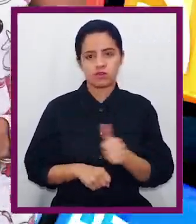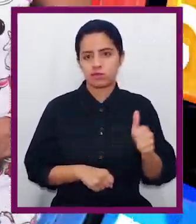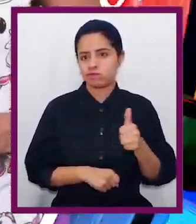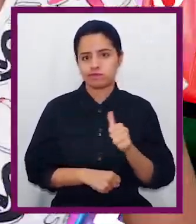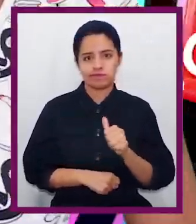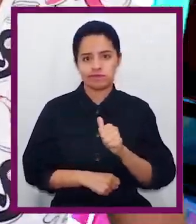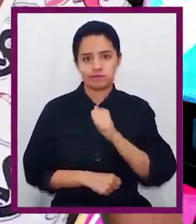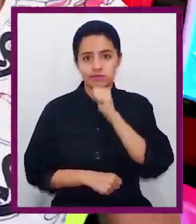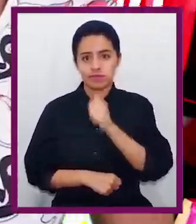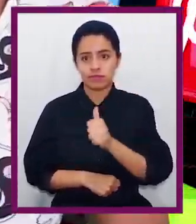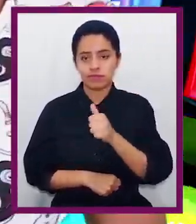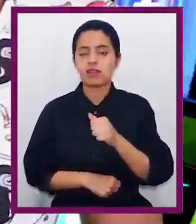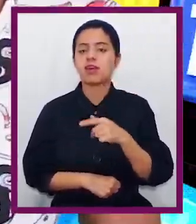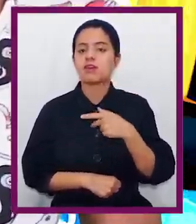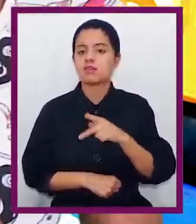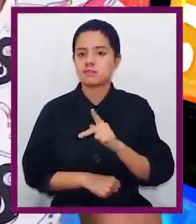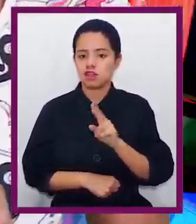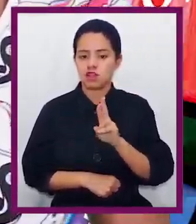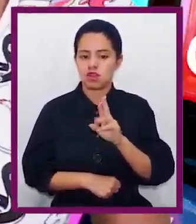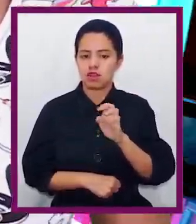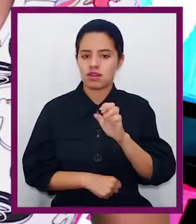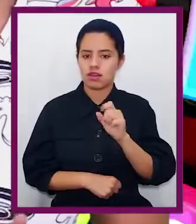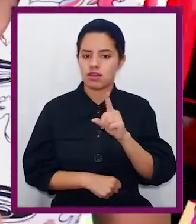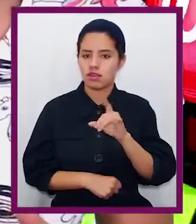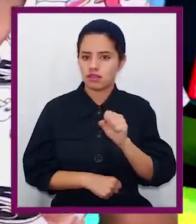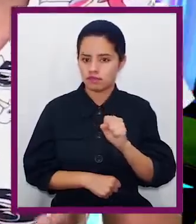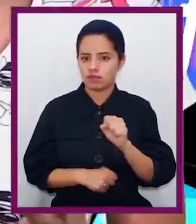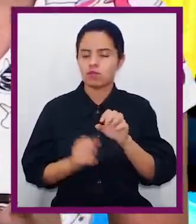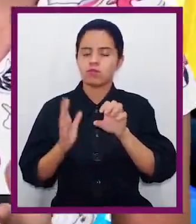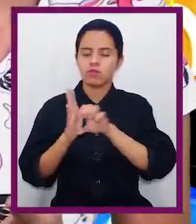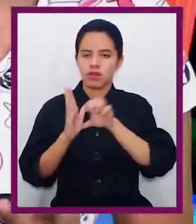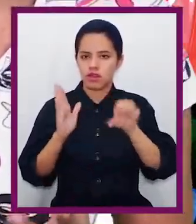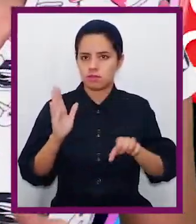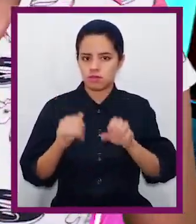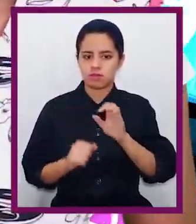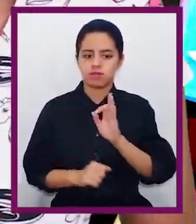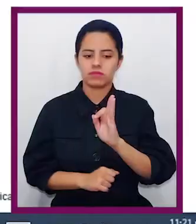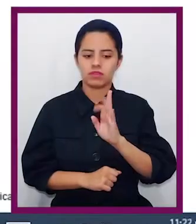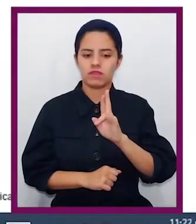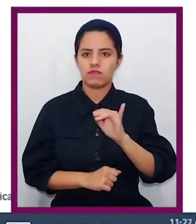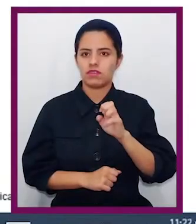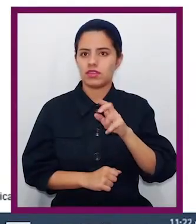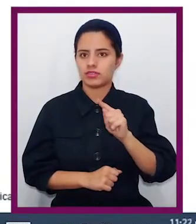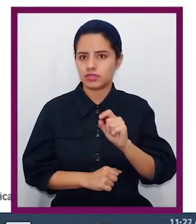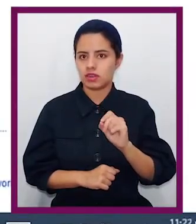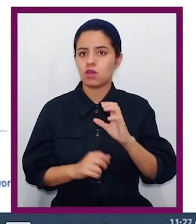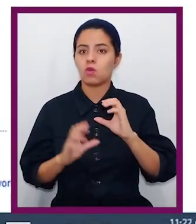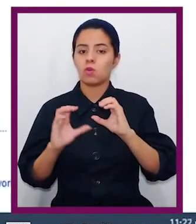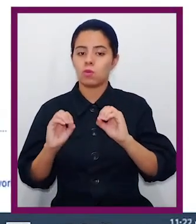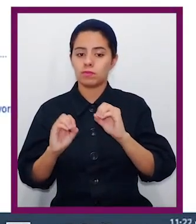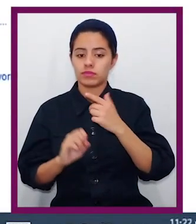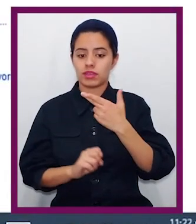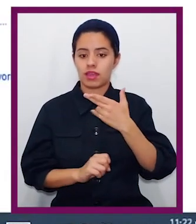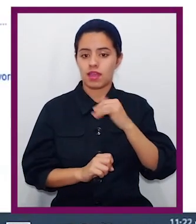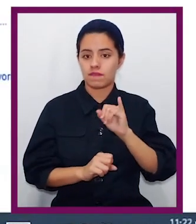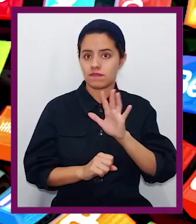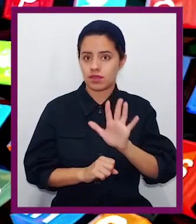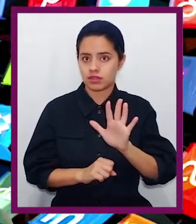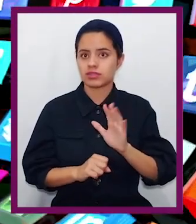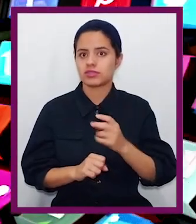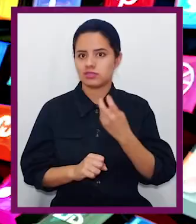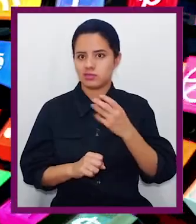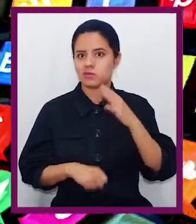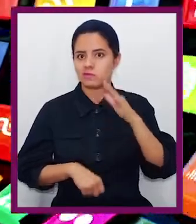Sin embargo, conforme nacieron las primeras redes sociales como Friendster o Hi5, se fueron haciendo cada vez más complejas. Y en